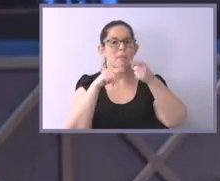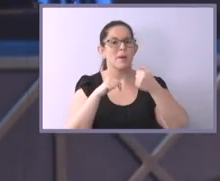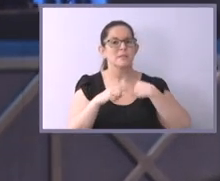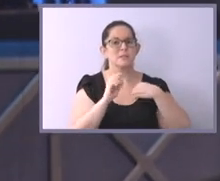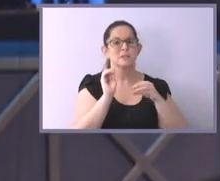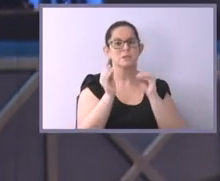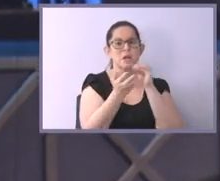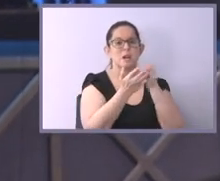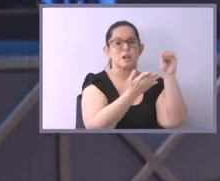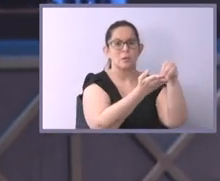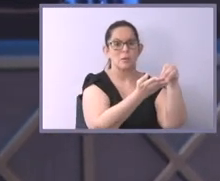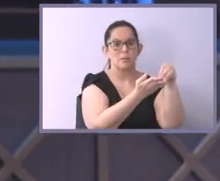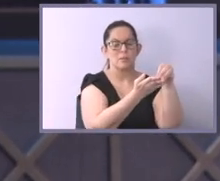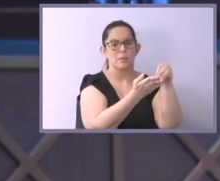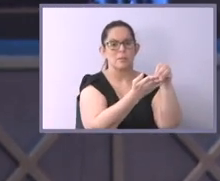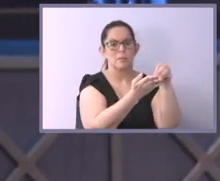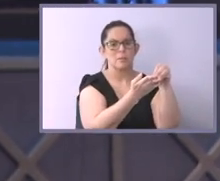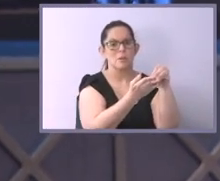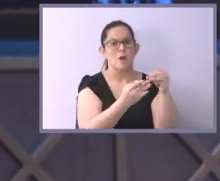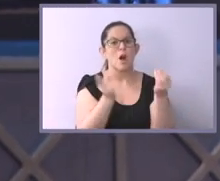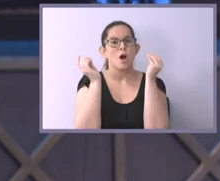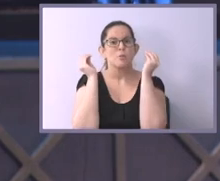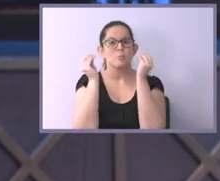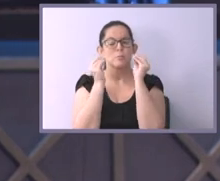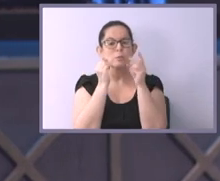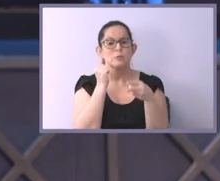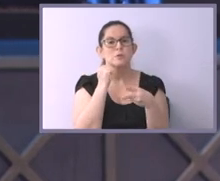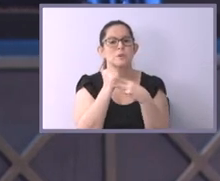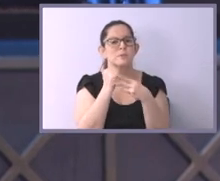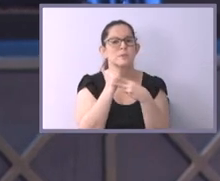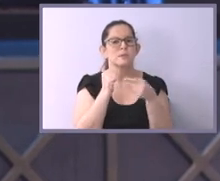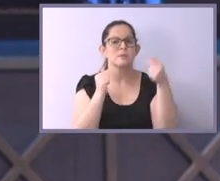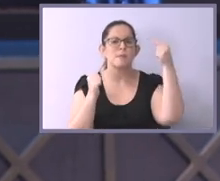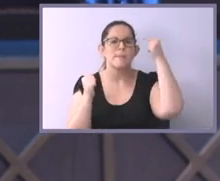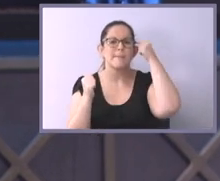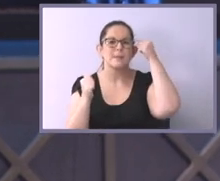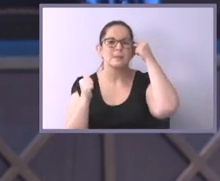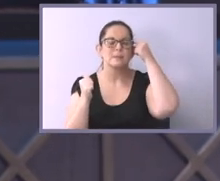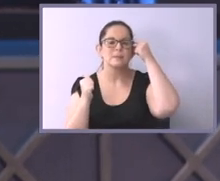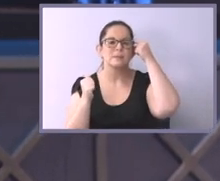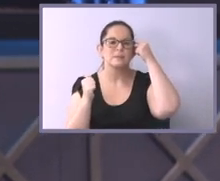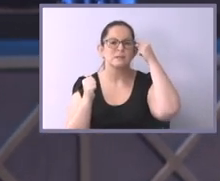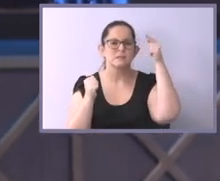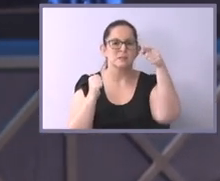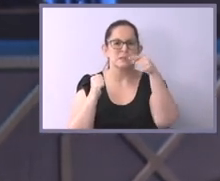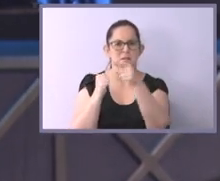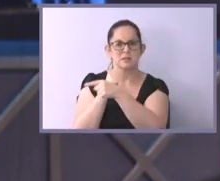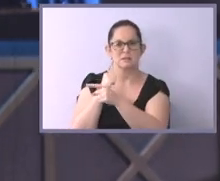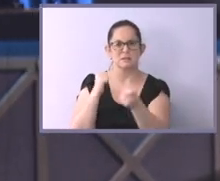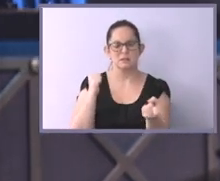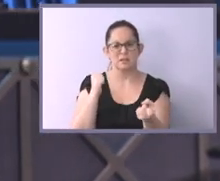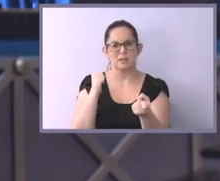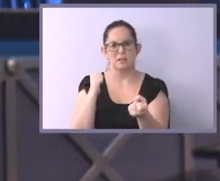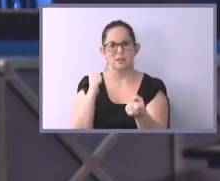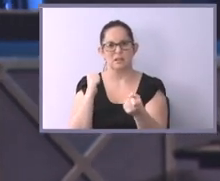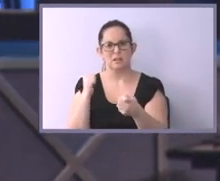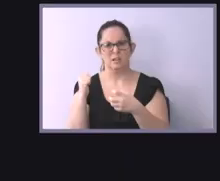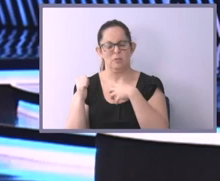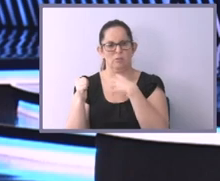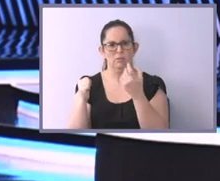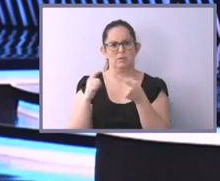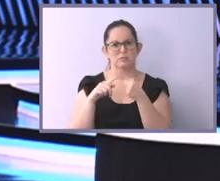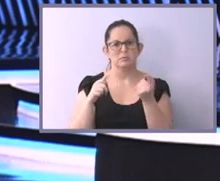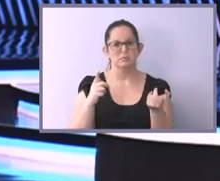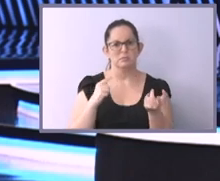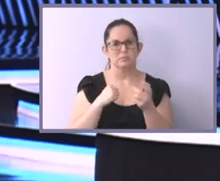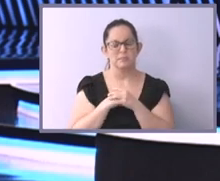y compren. Hey, yo muchas veces pensé: qué tacañas, perdón, Señor, perdón, pero eran mis pensamientos